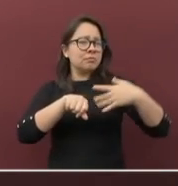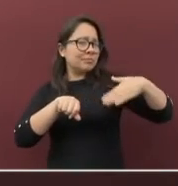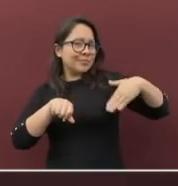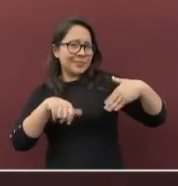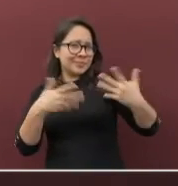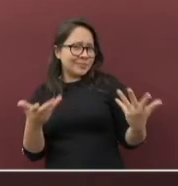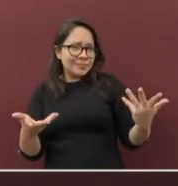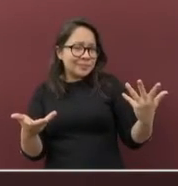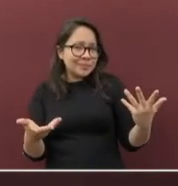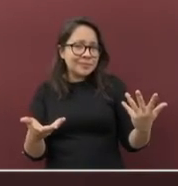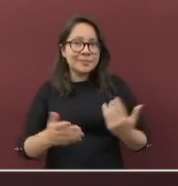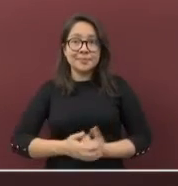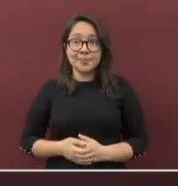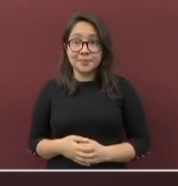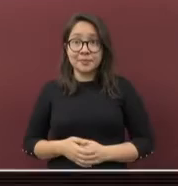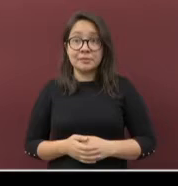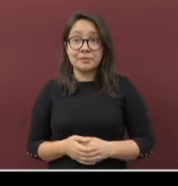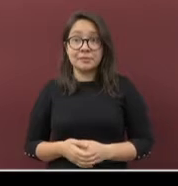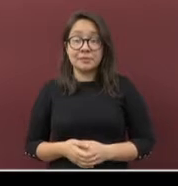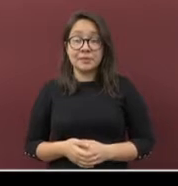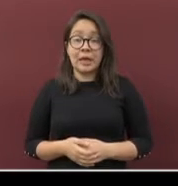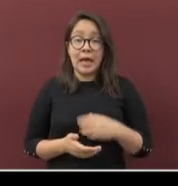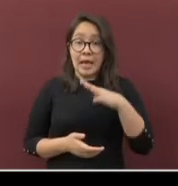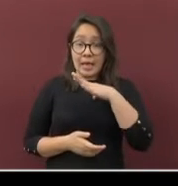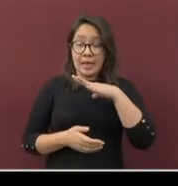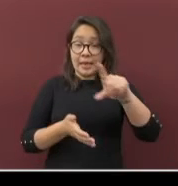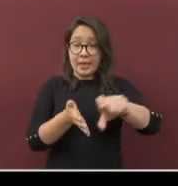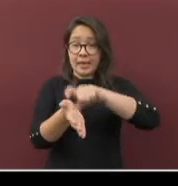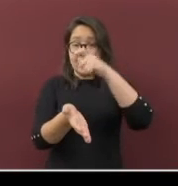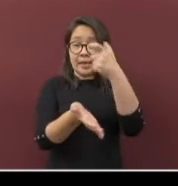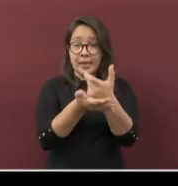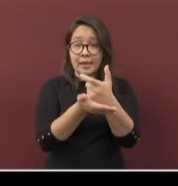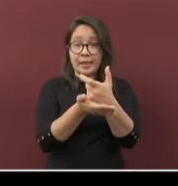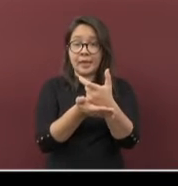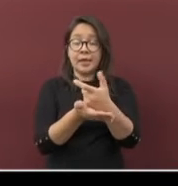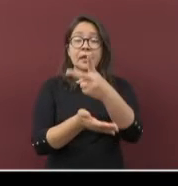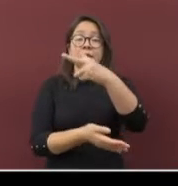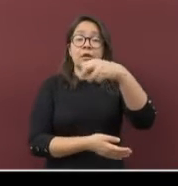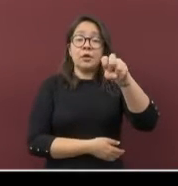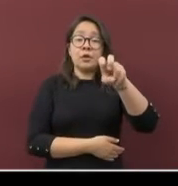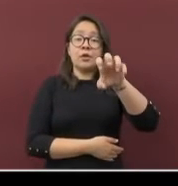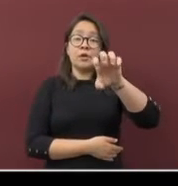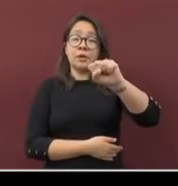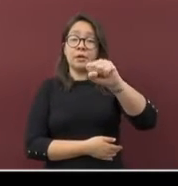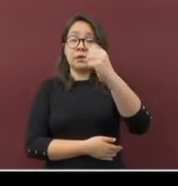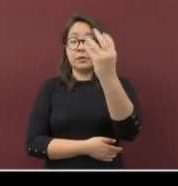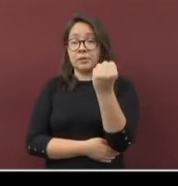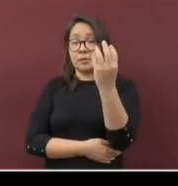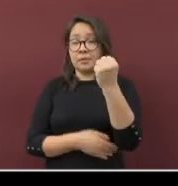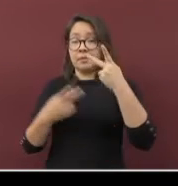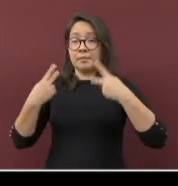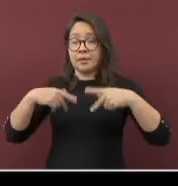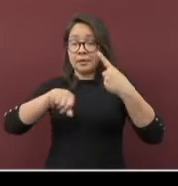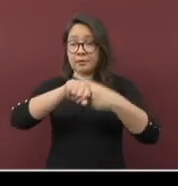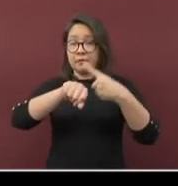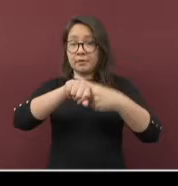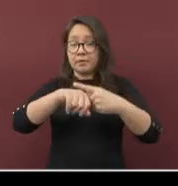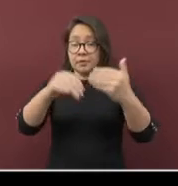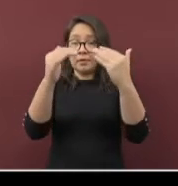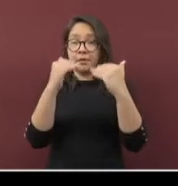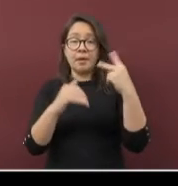a los que hago referencia el correspondiente a xalapa registra ahora 269 casos el de